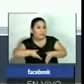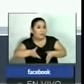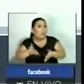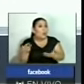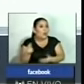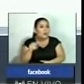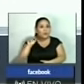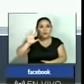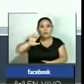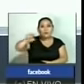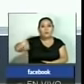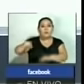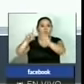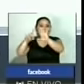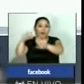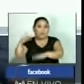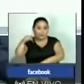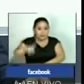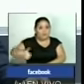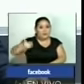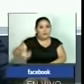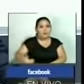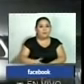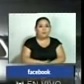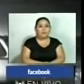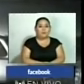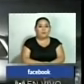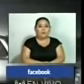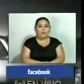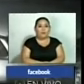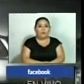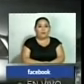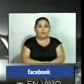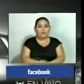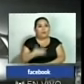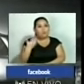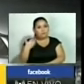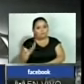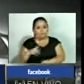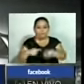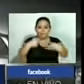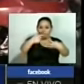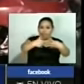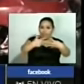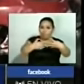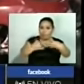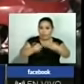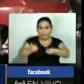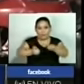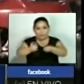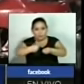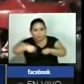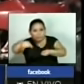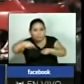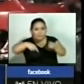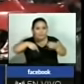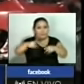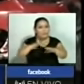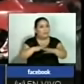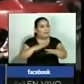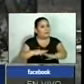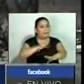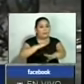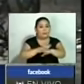5.600 accidentes en lo que va de 2020. Pese a las restricciones en la circulación de personas en las calles,